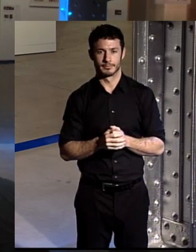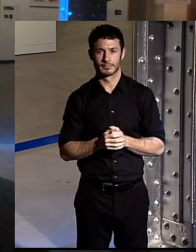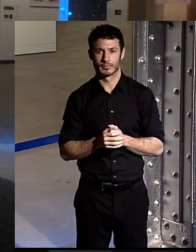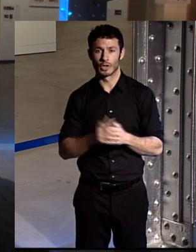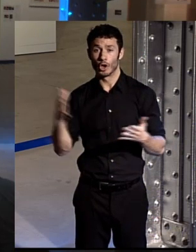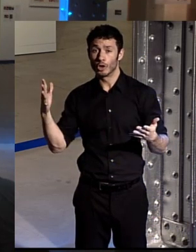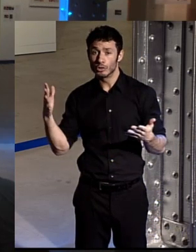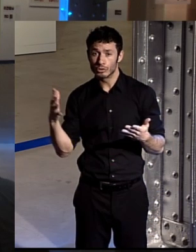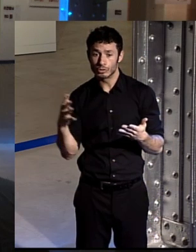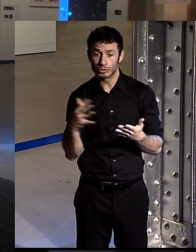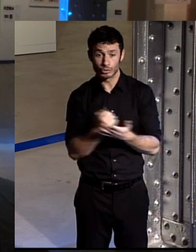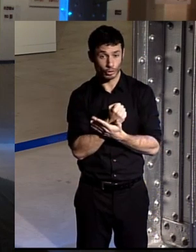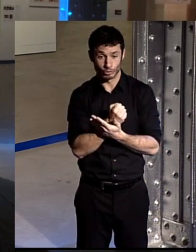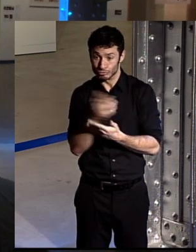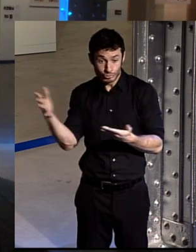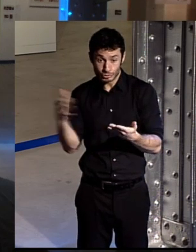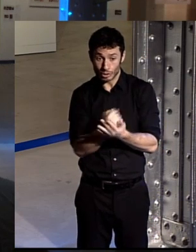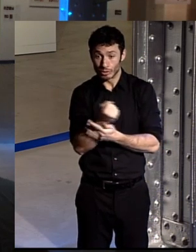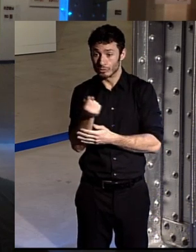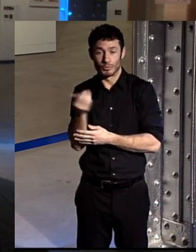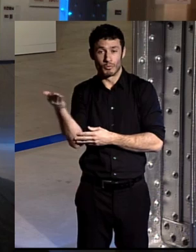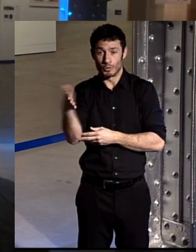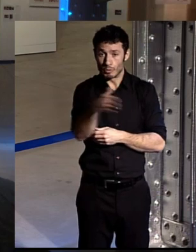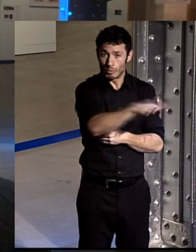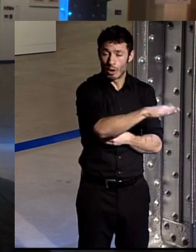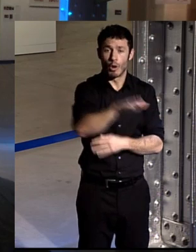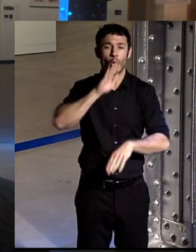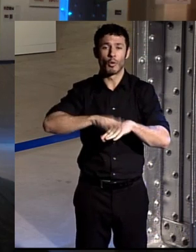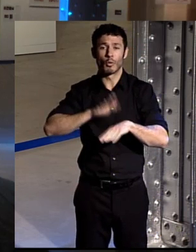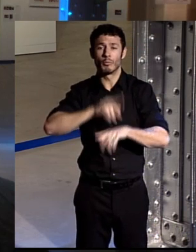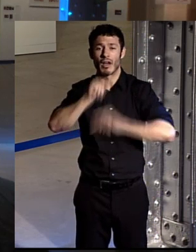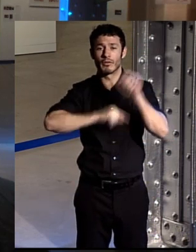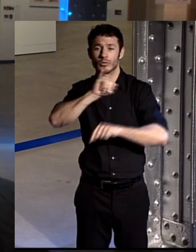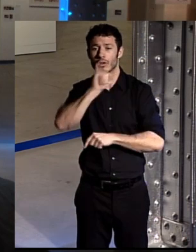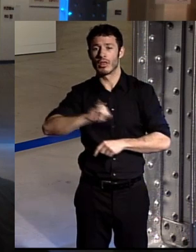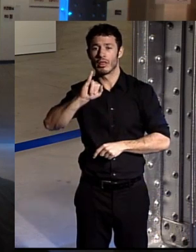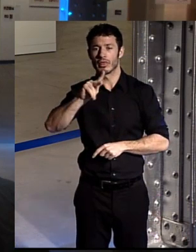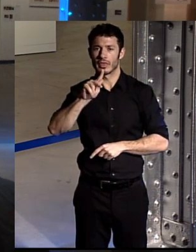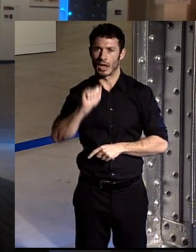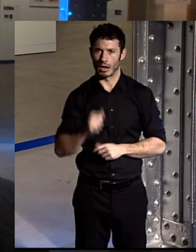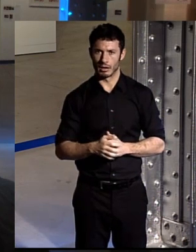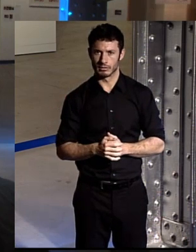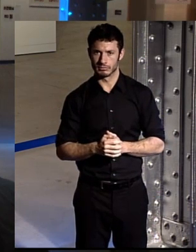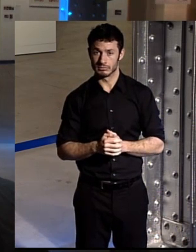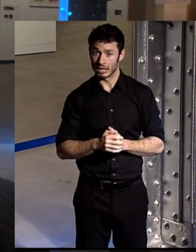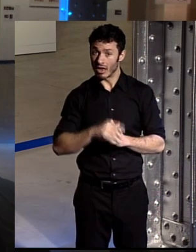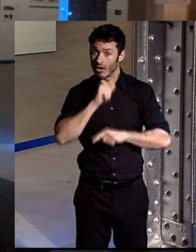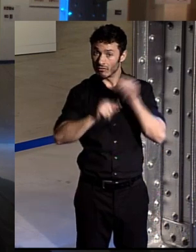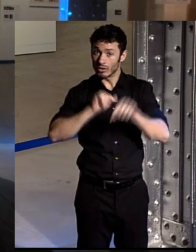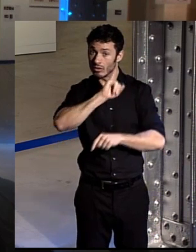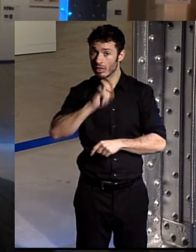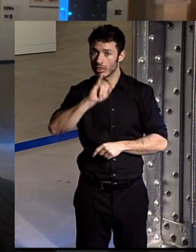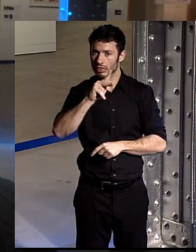Todos vais a morir por el virus Zika. Todos. El virus Zika es